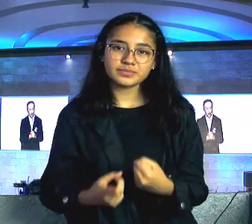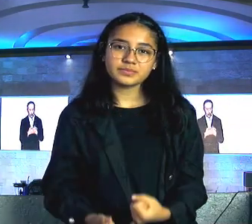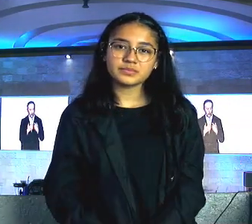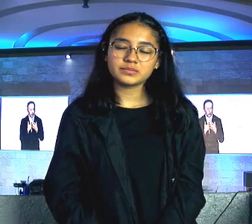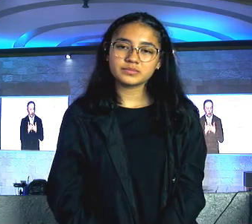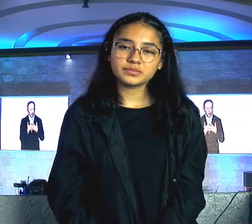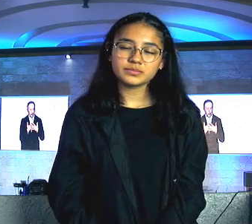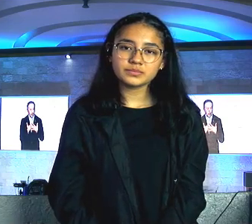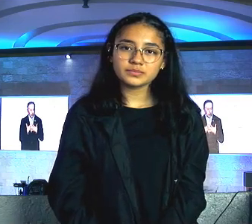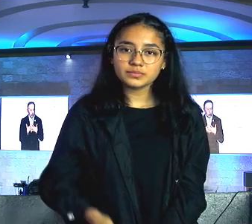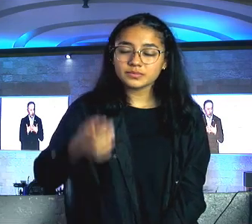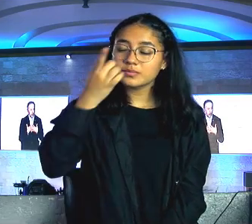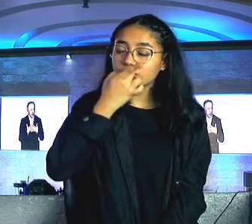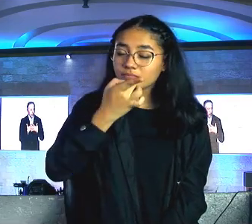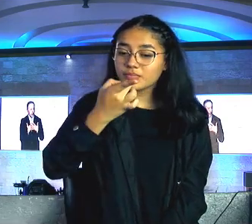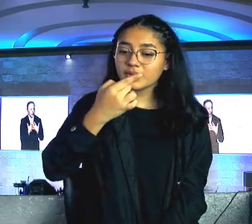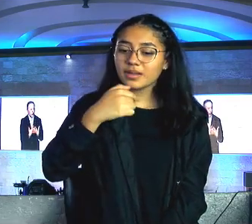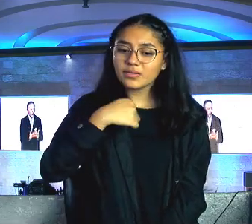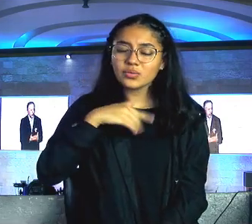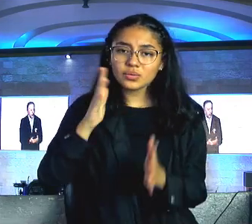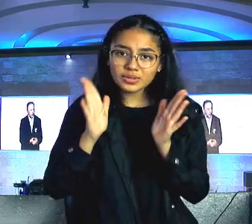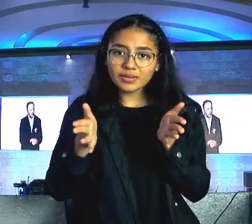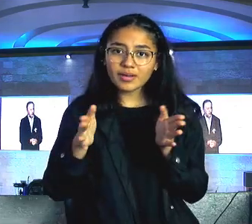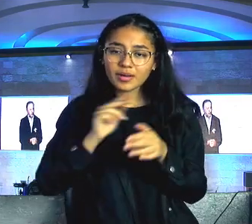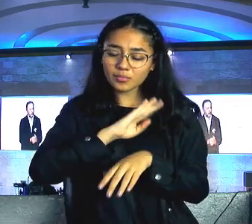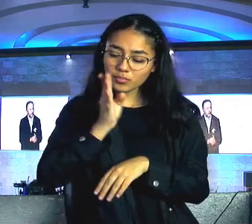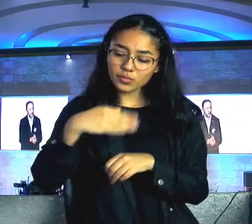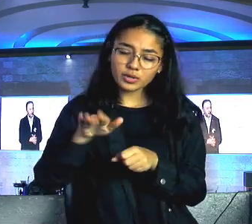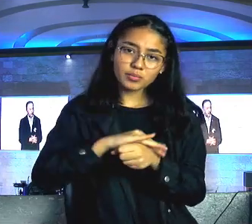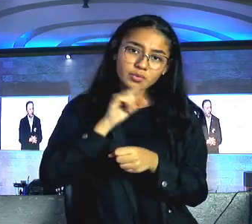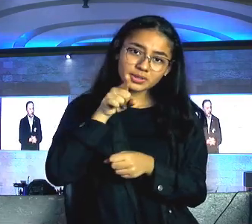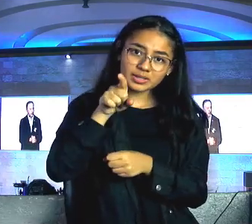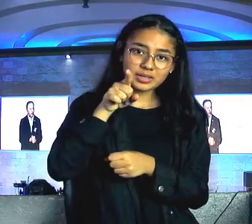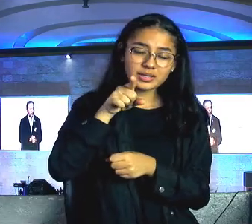Hoy Dios te dice, hijo, yo ya di mi vida por ti,